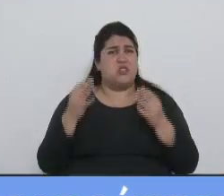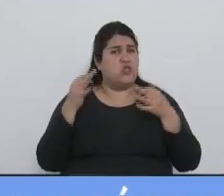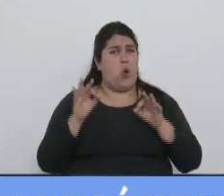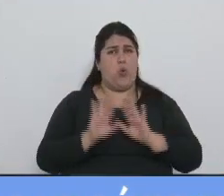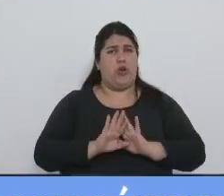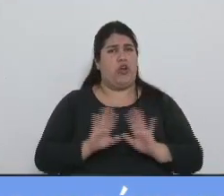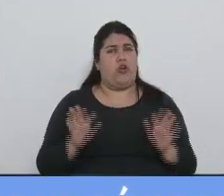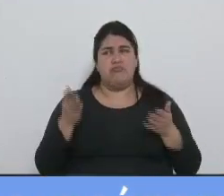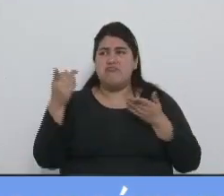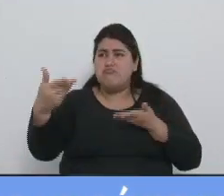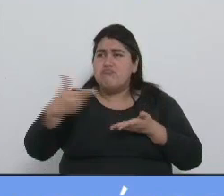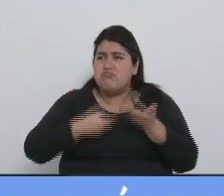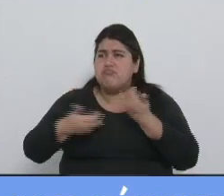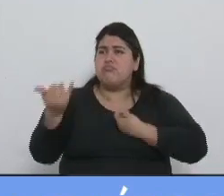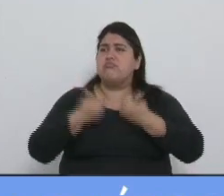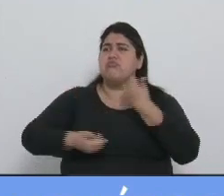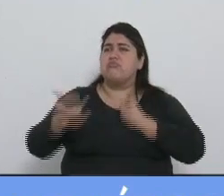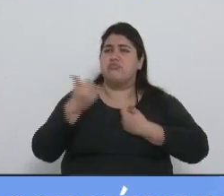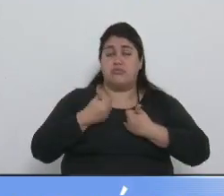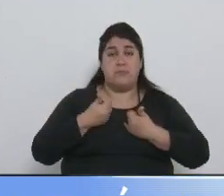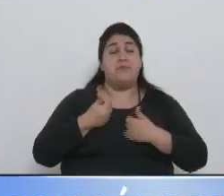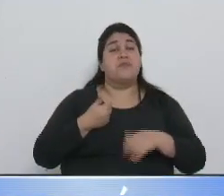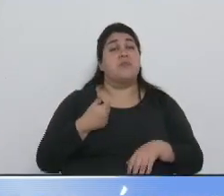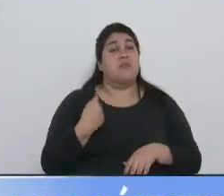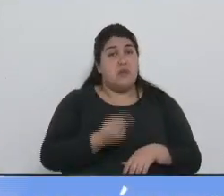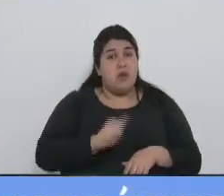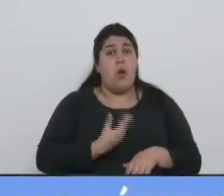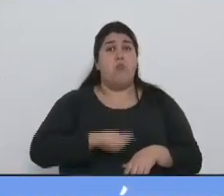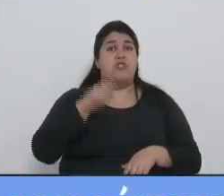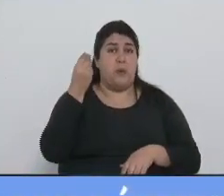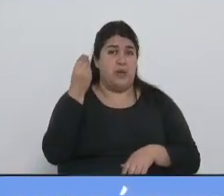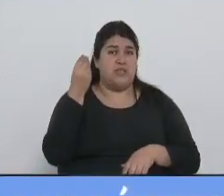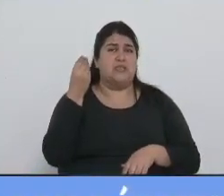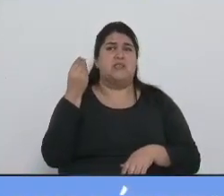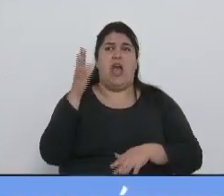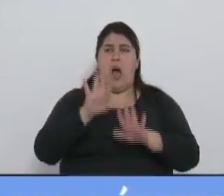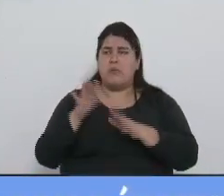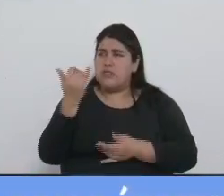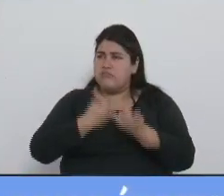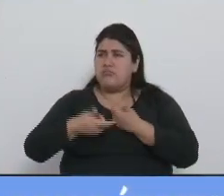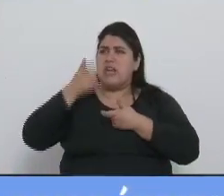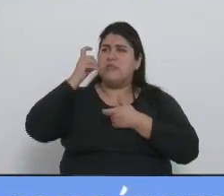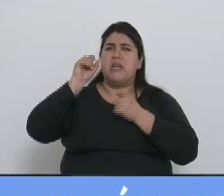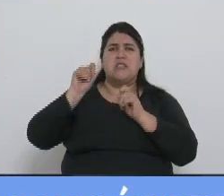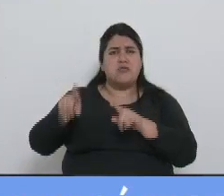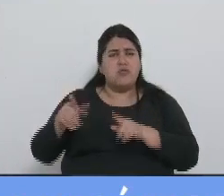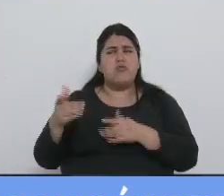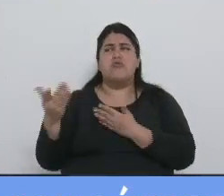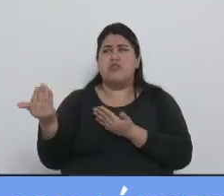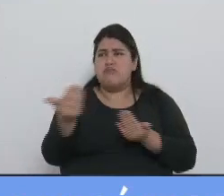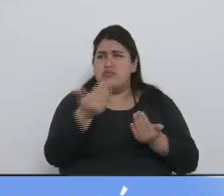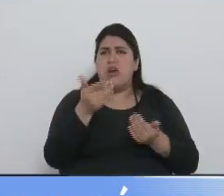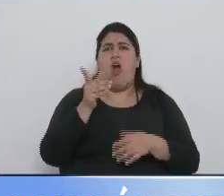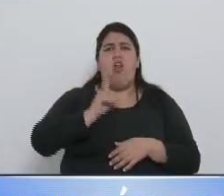que tenían. Muchas veces, a partir del relato de sus experiencias, de su dolor,